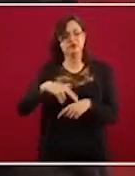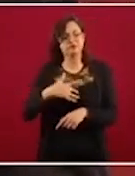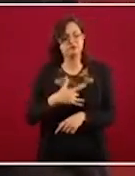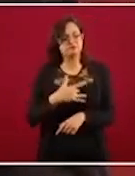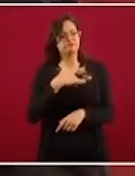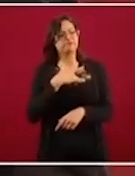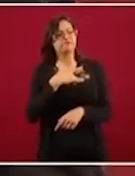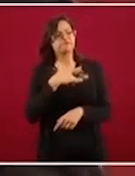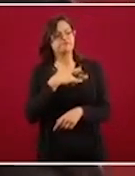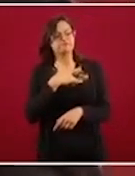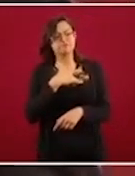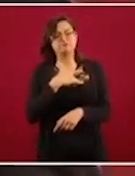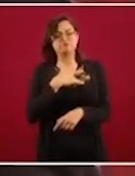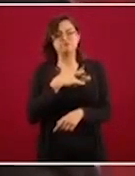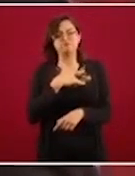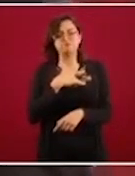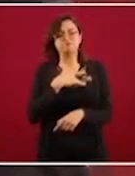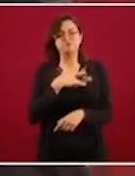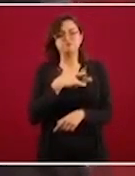aceptaron